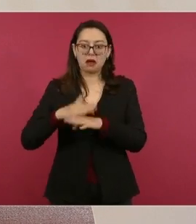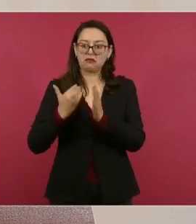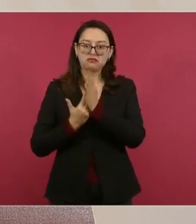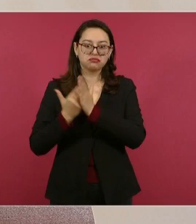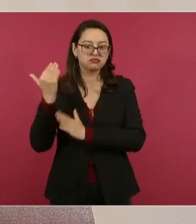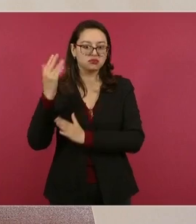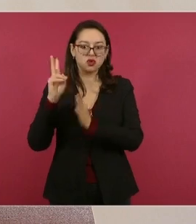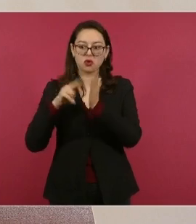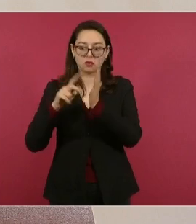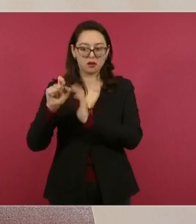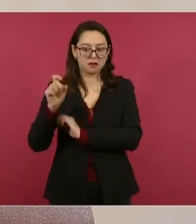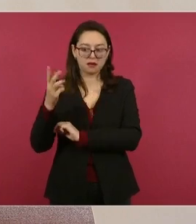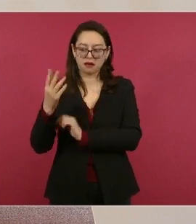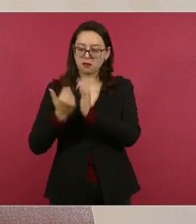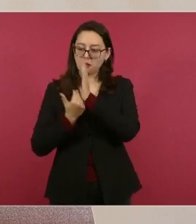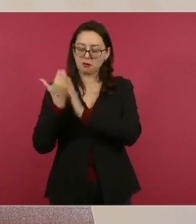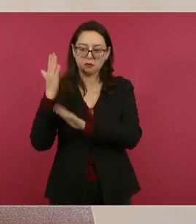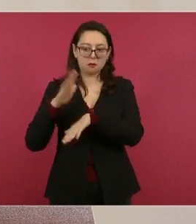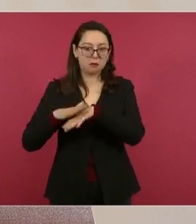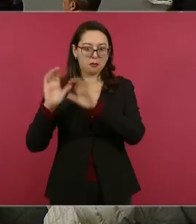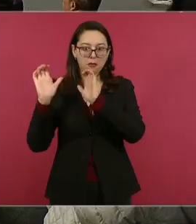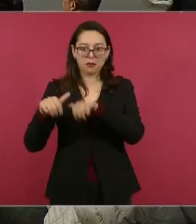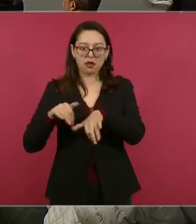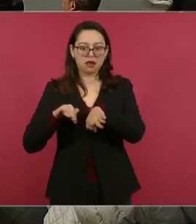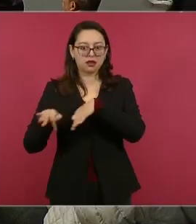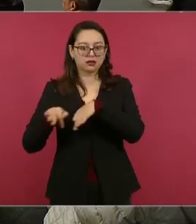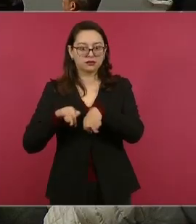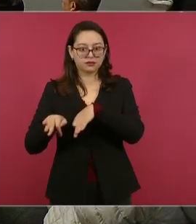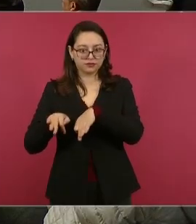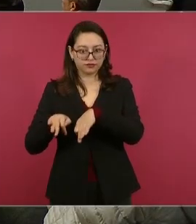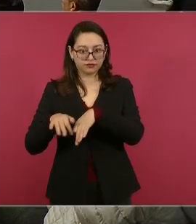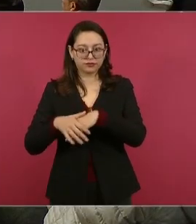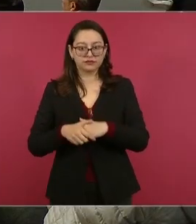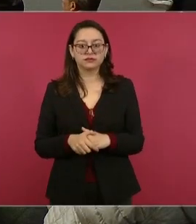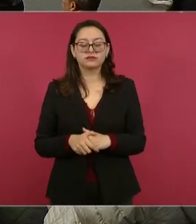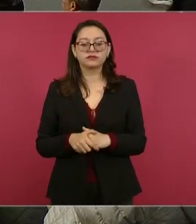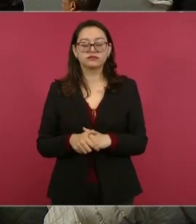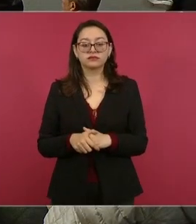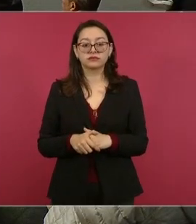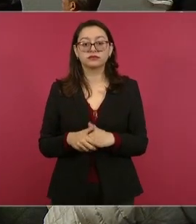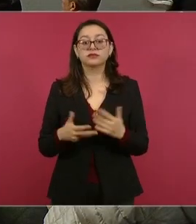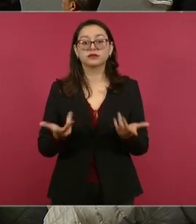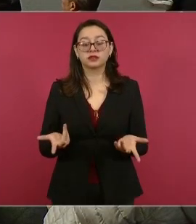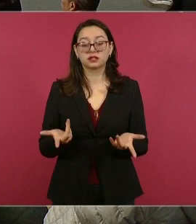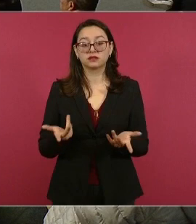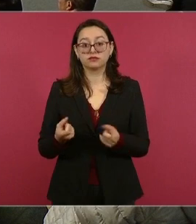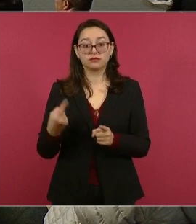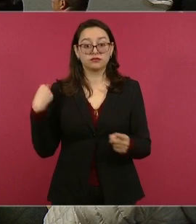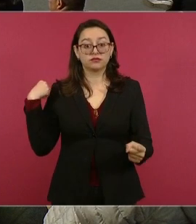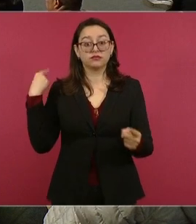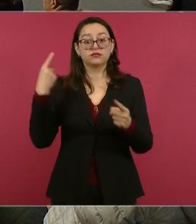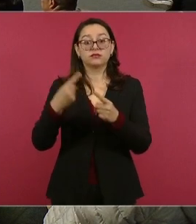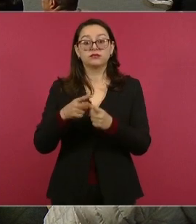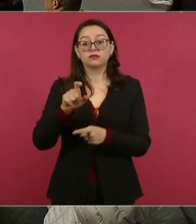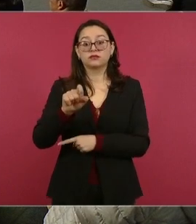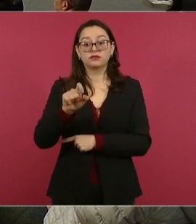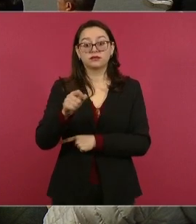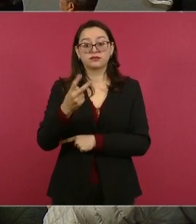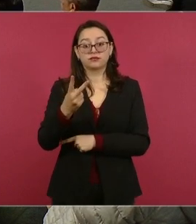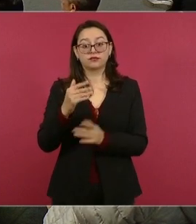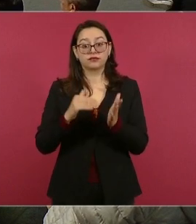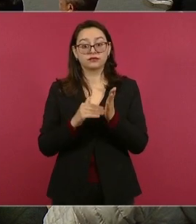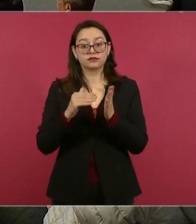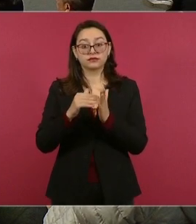de 2023 se alcanzó una afiliación de